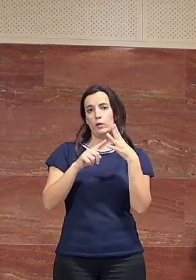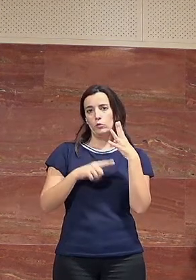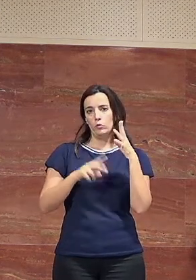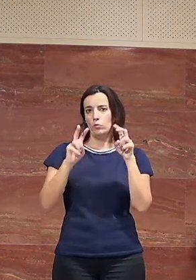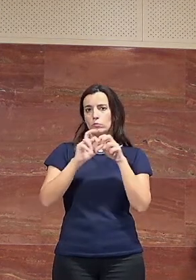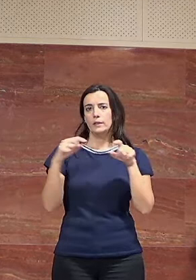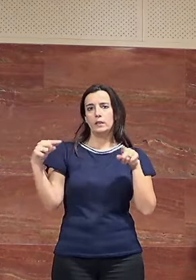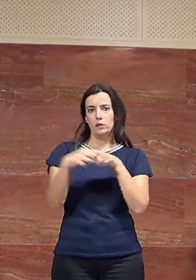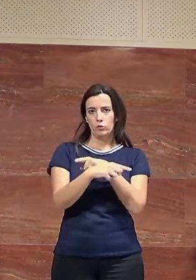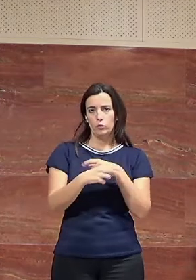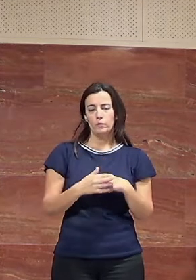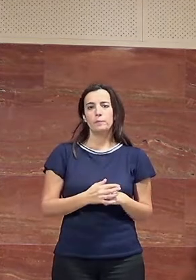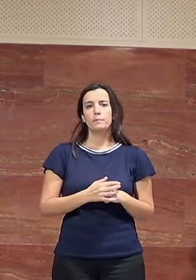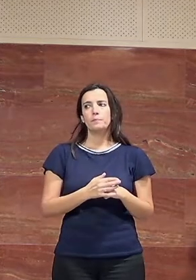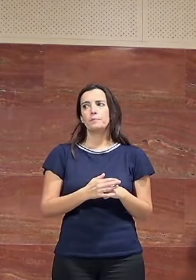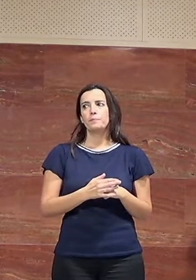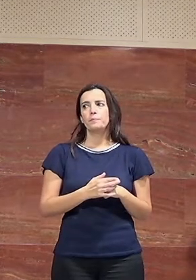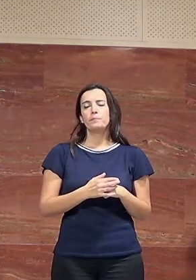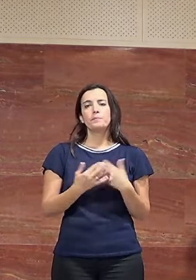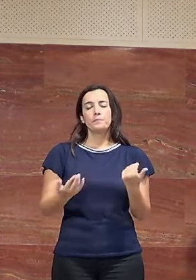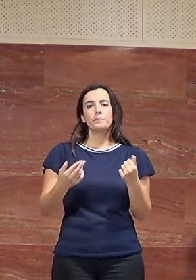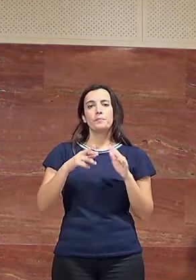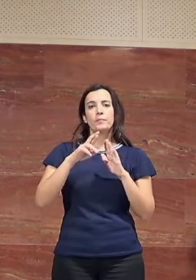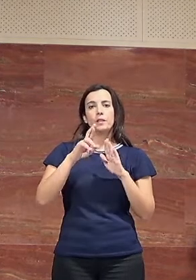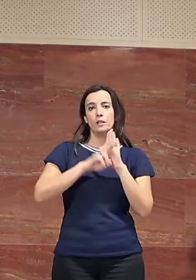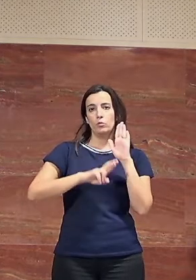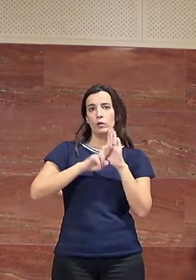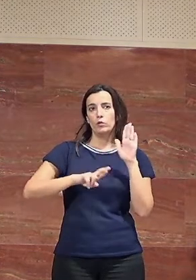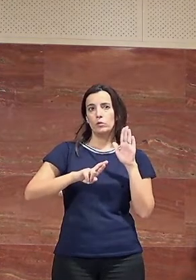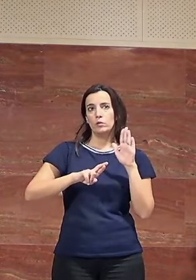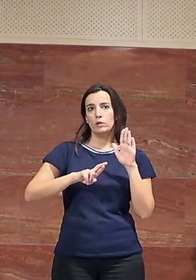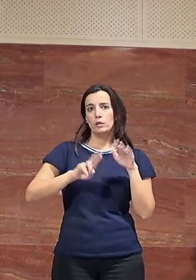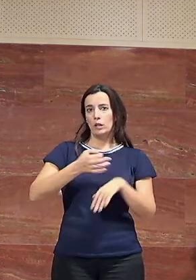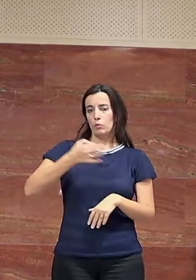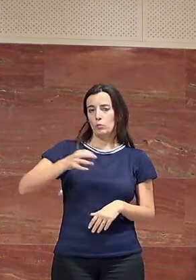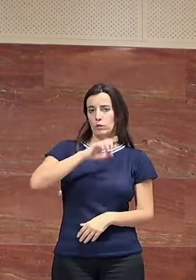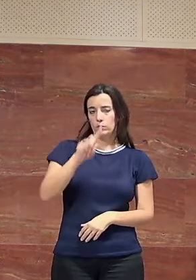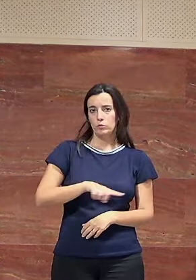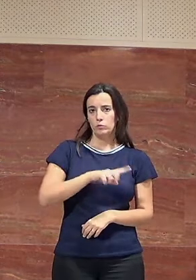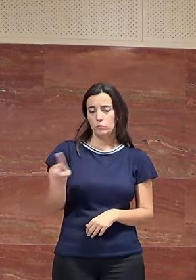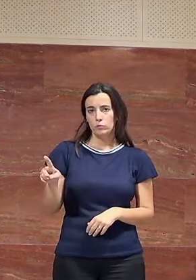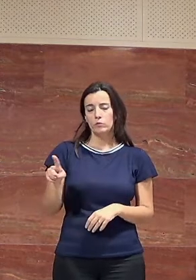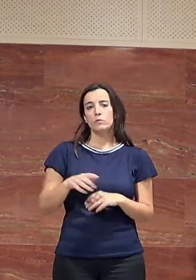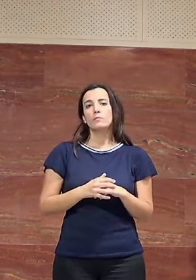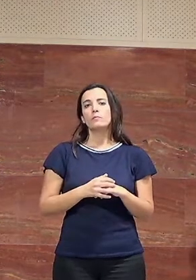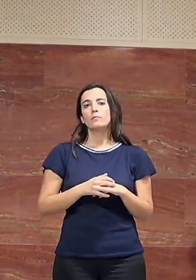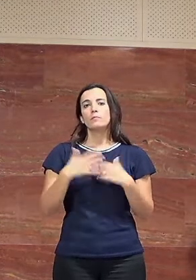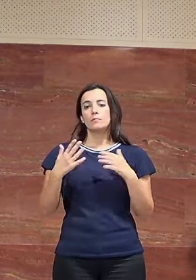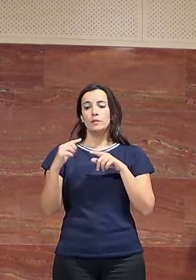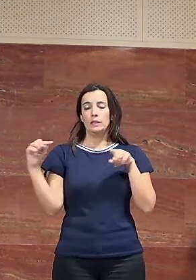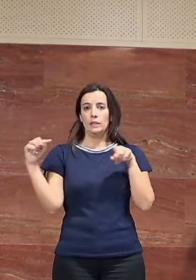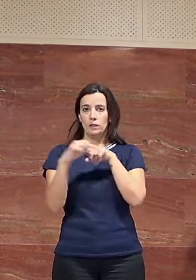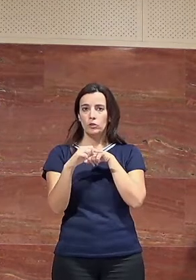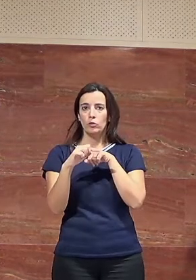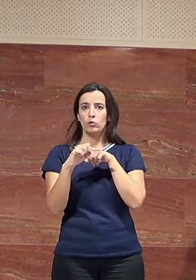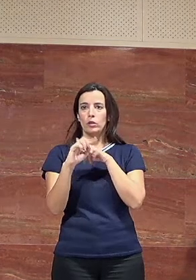intersección. Si la regulación semafórica es favorable, es adecuada, si la intersección tiene